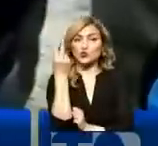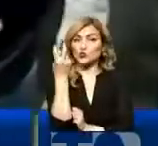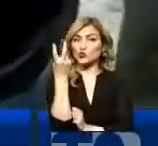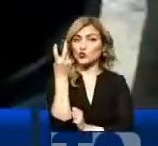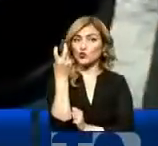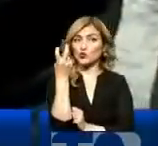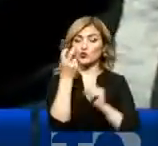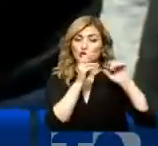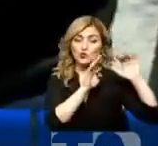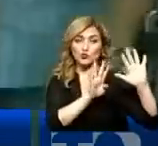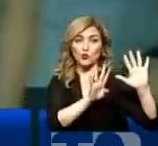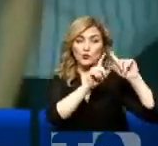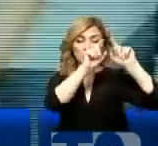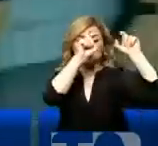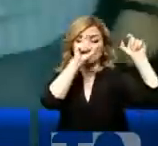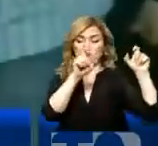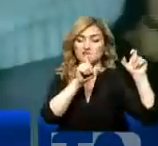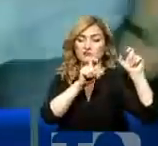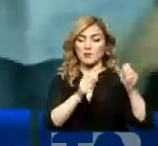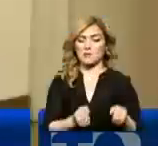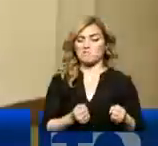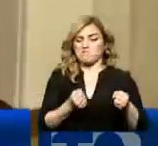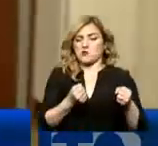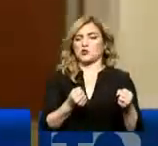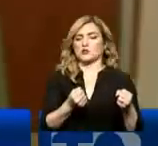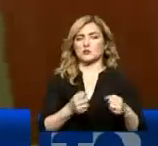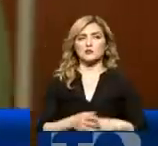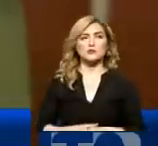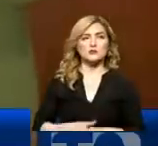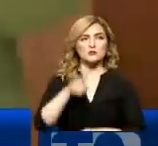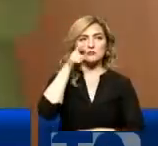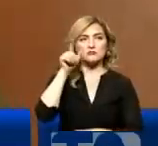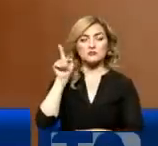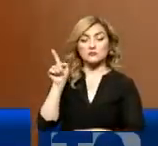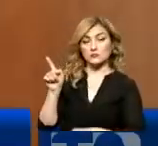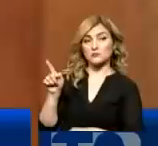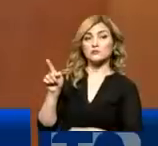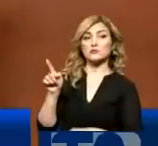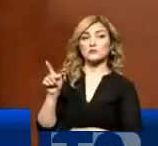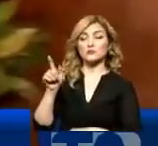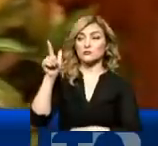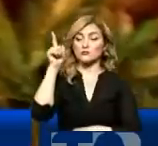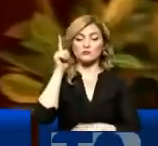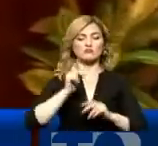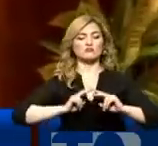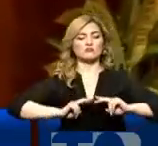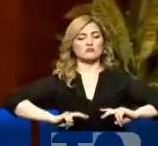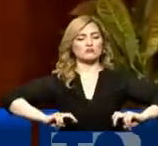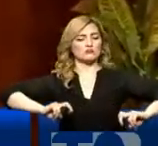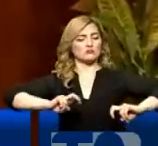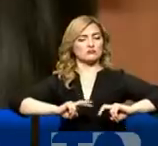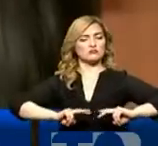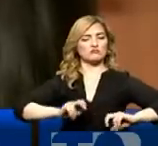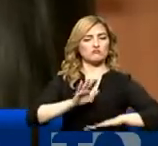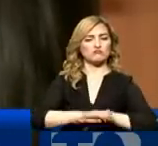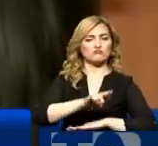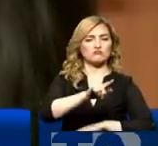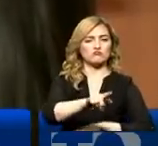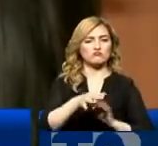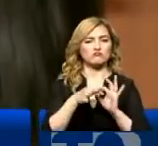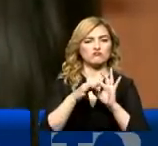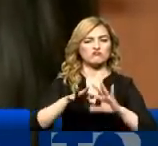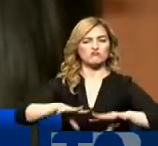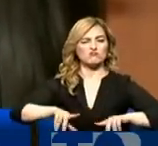y de 9 de los empresarios más poderosos. La fiscal general Diana Salazar, quien encabeza la investigación bajo la que se los acusa de